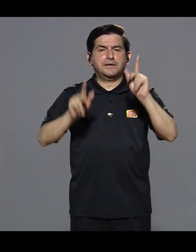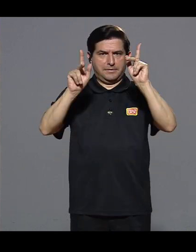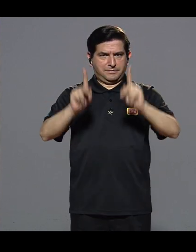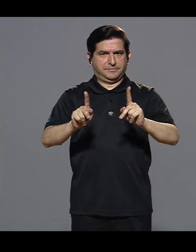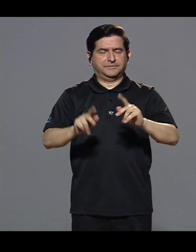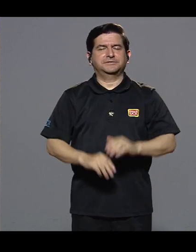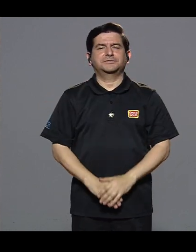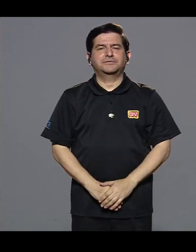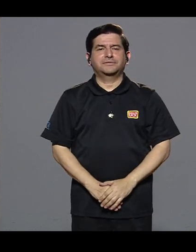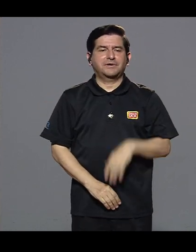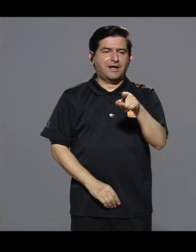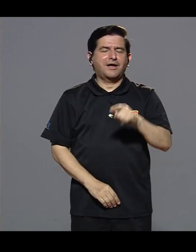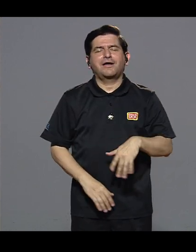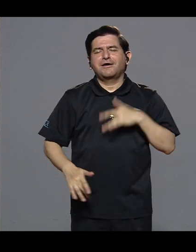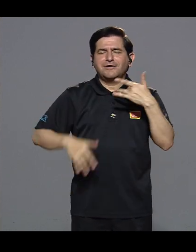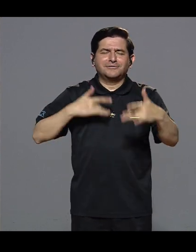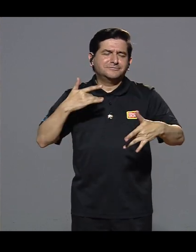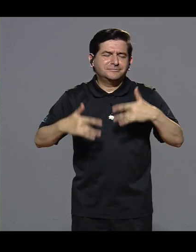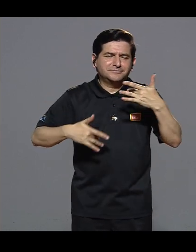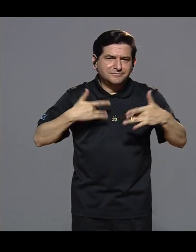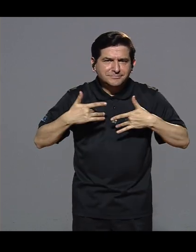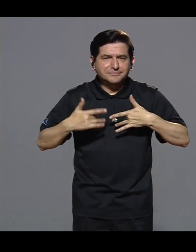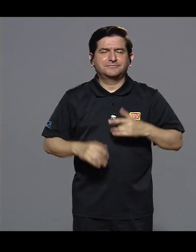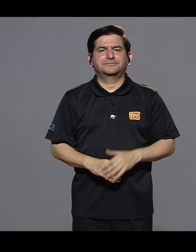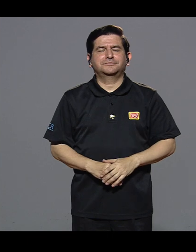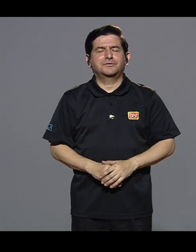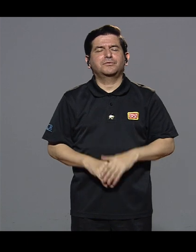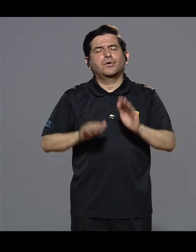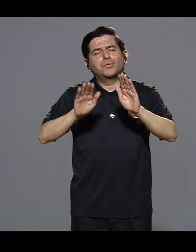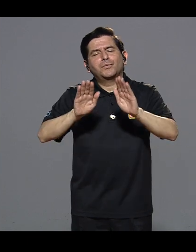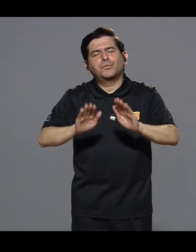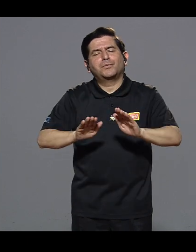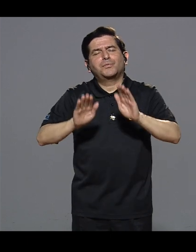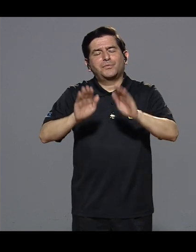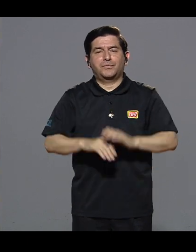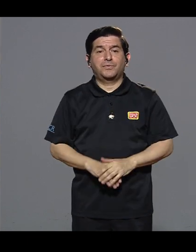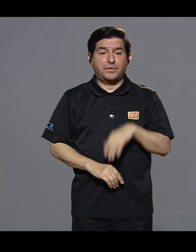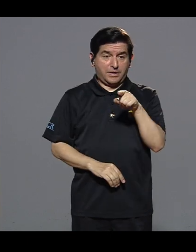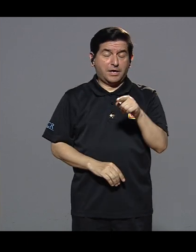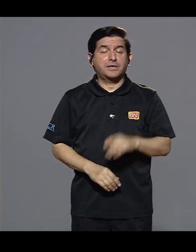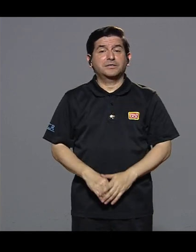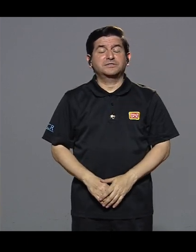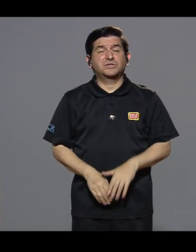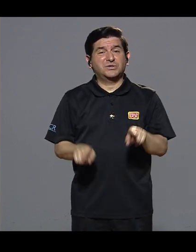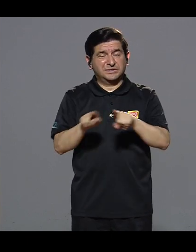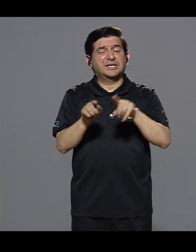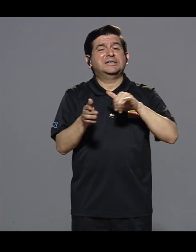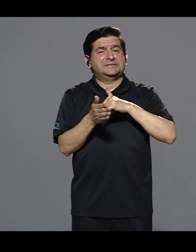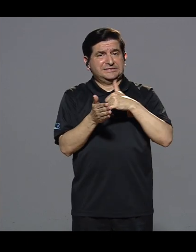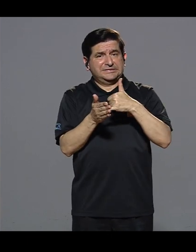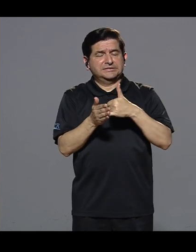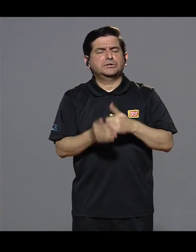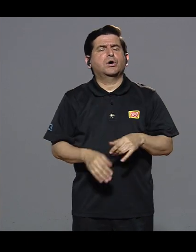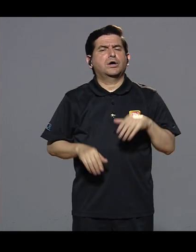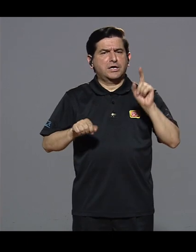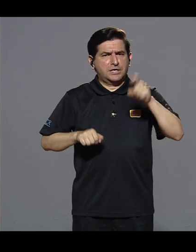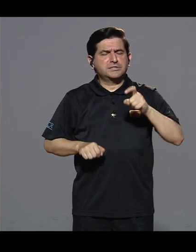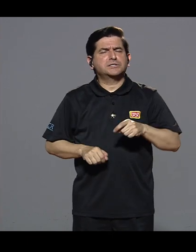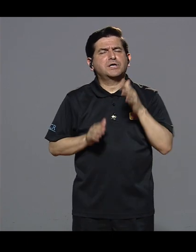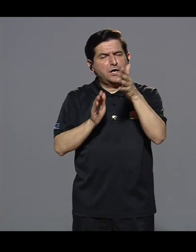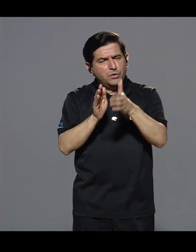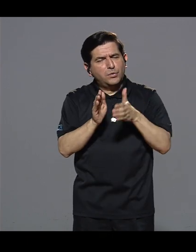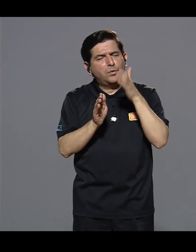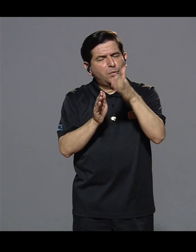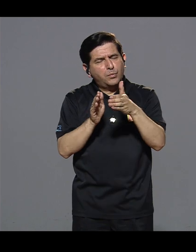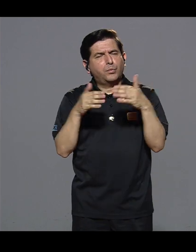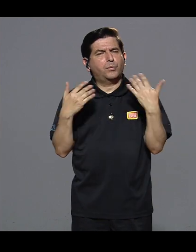Y como persona, bueno, una persona muy sensible, es muy dócil, lo cual lo hace muy vulnerable, entonces hay que cuidarlo